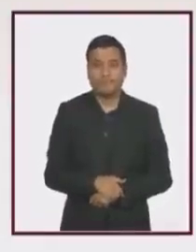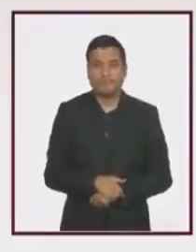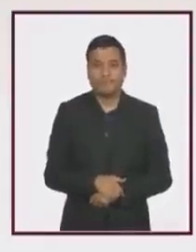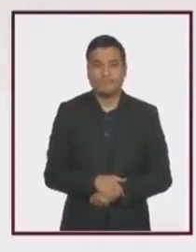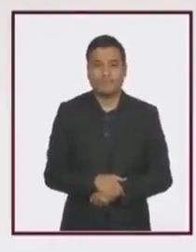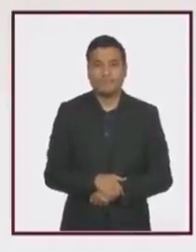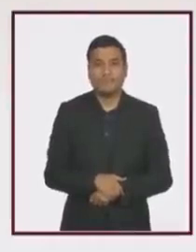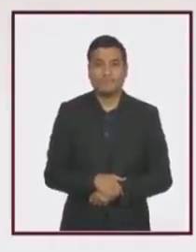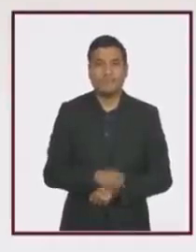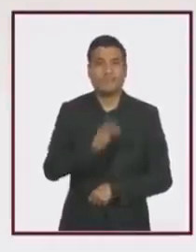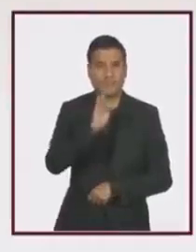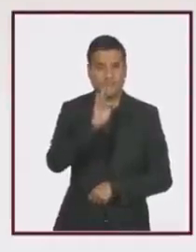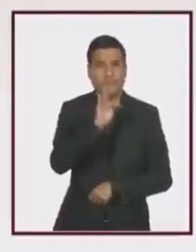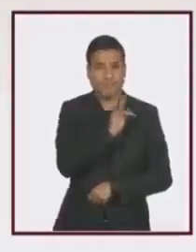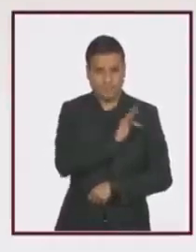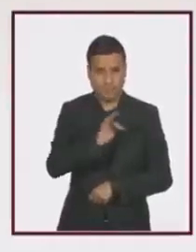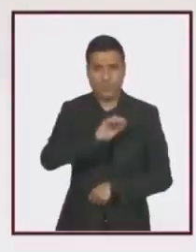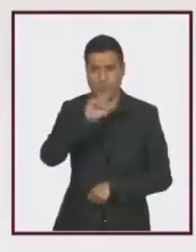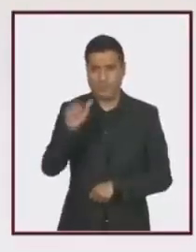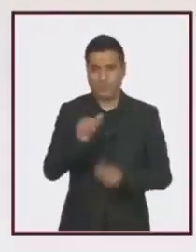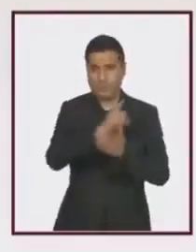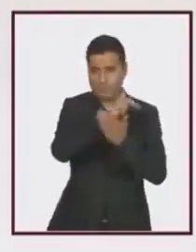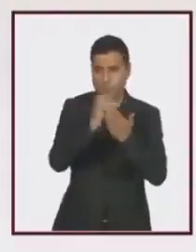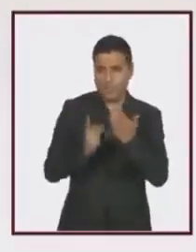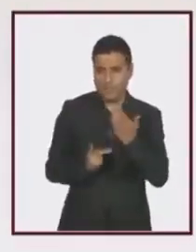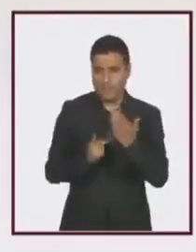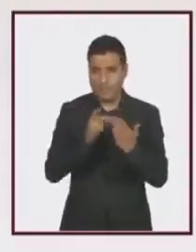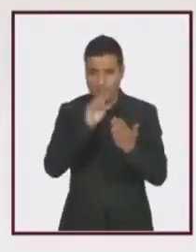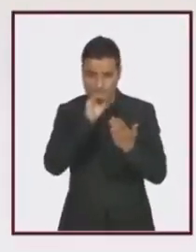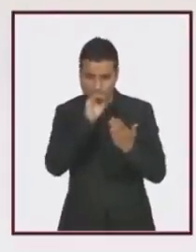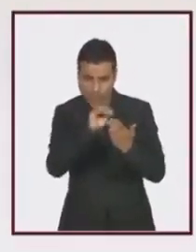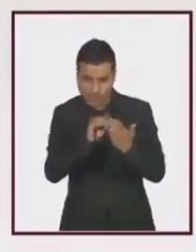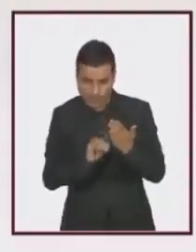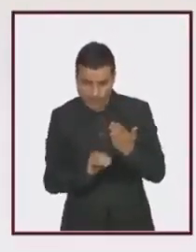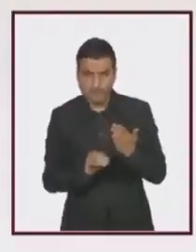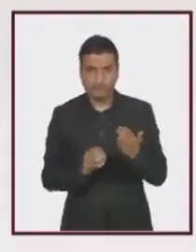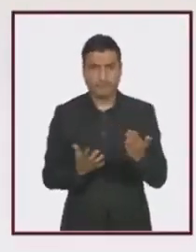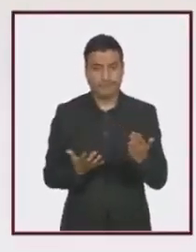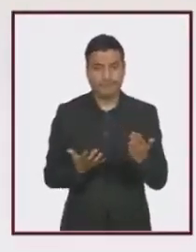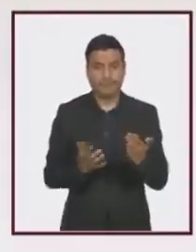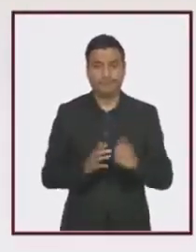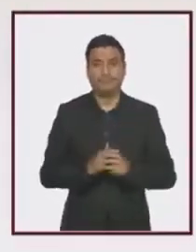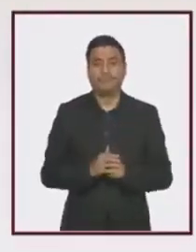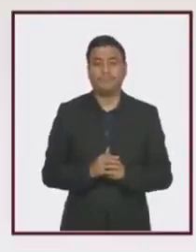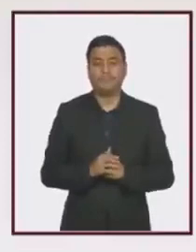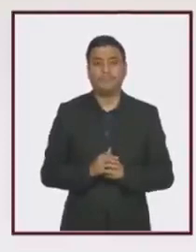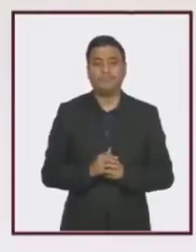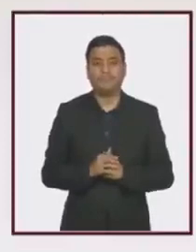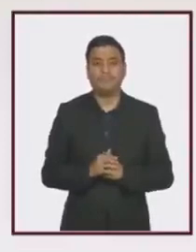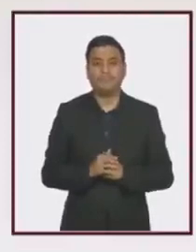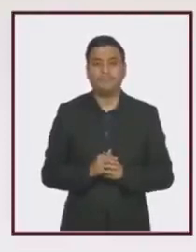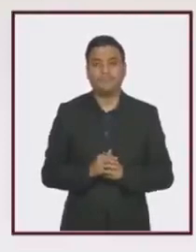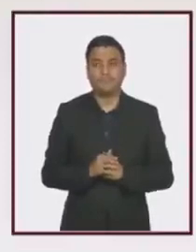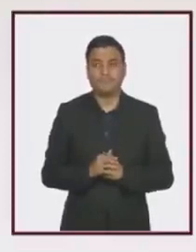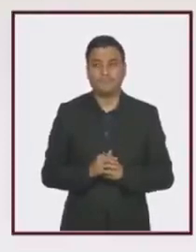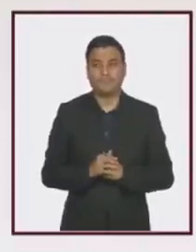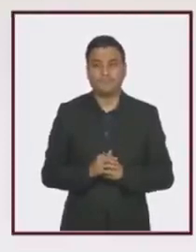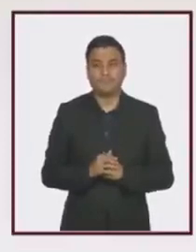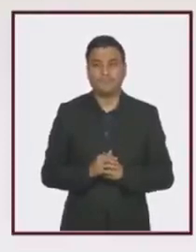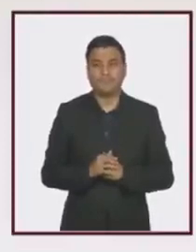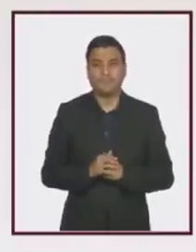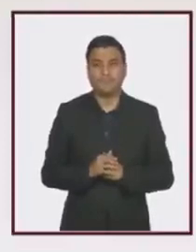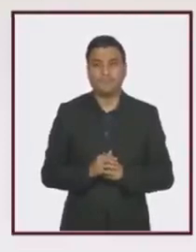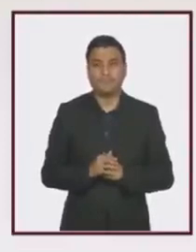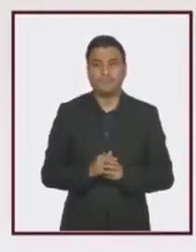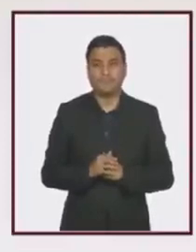Para poder construir estos programas analíticos, y tendrán que construir los